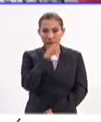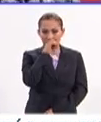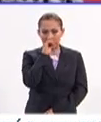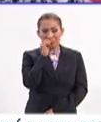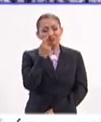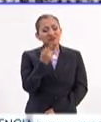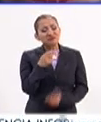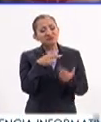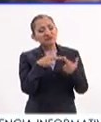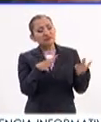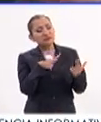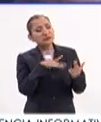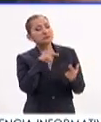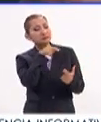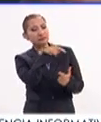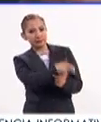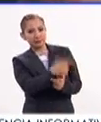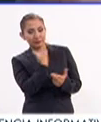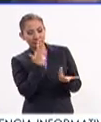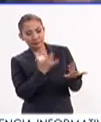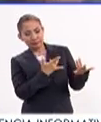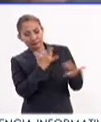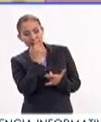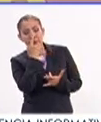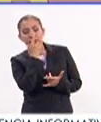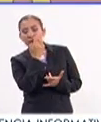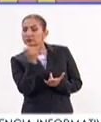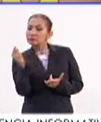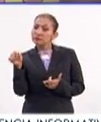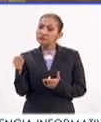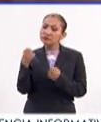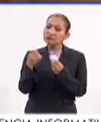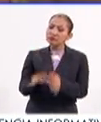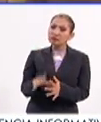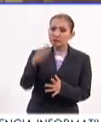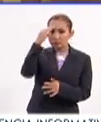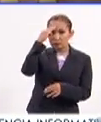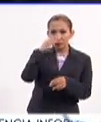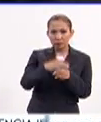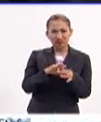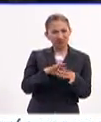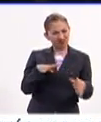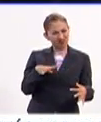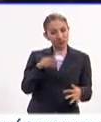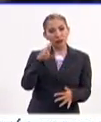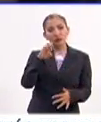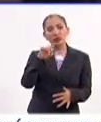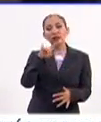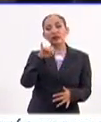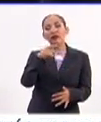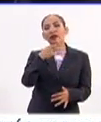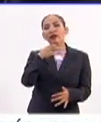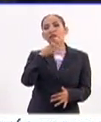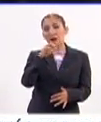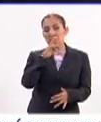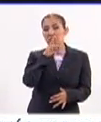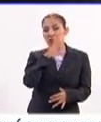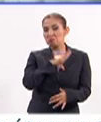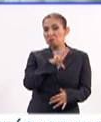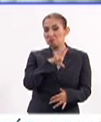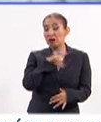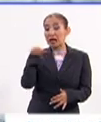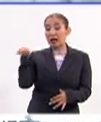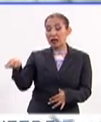¿Qué relación podría existir entre el sentido del olfato y la pérdida de la memoria? Rosalinda Guevara tiene la